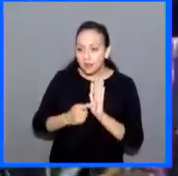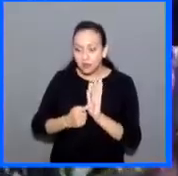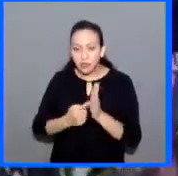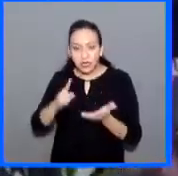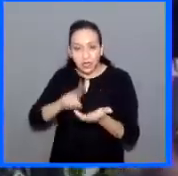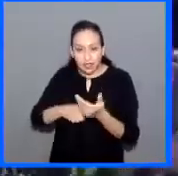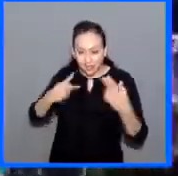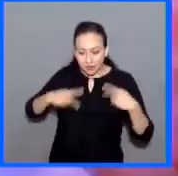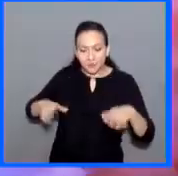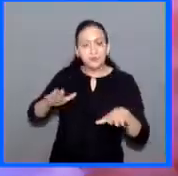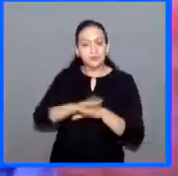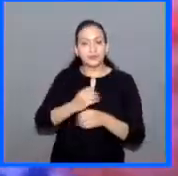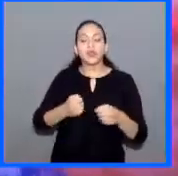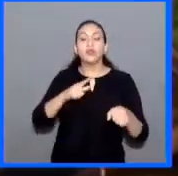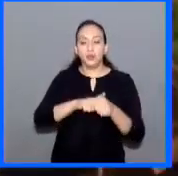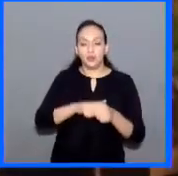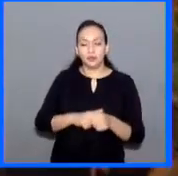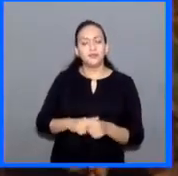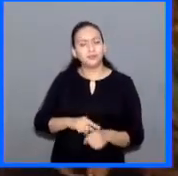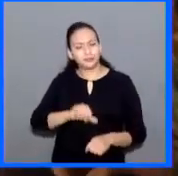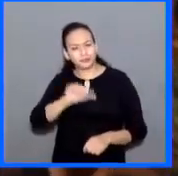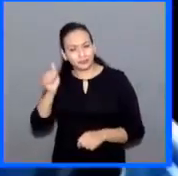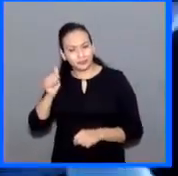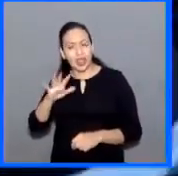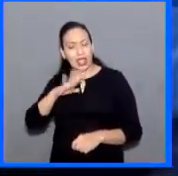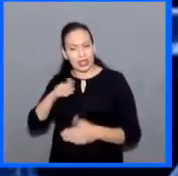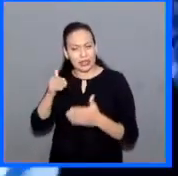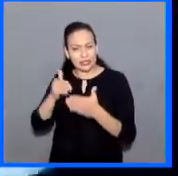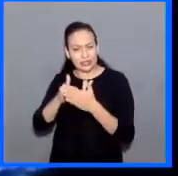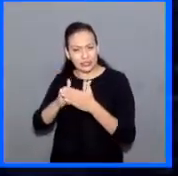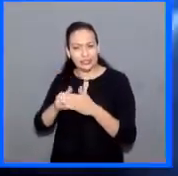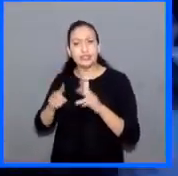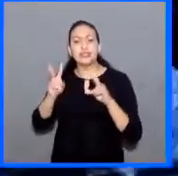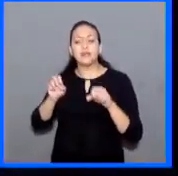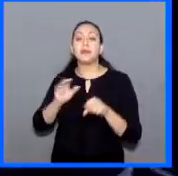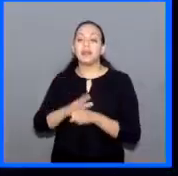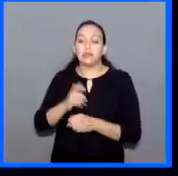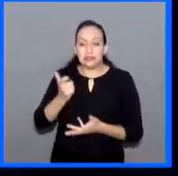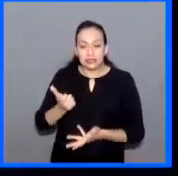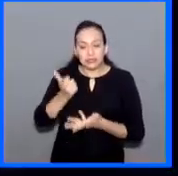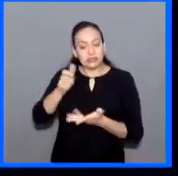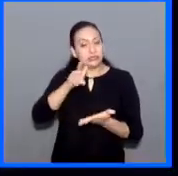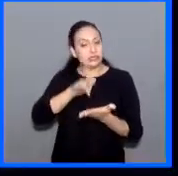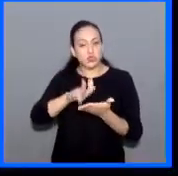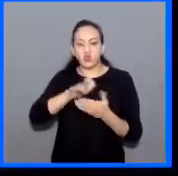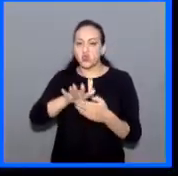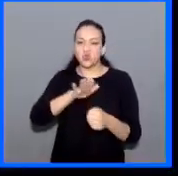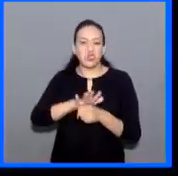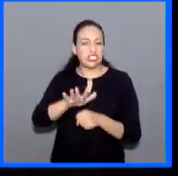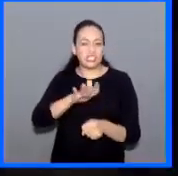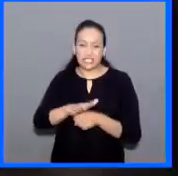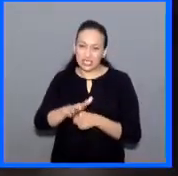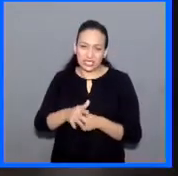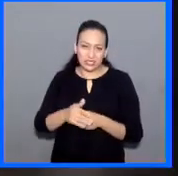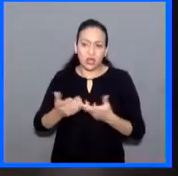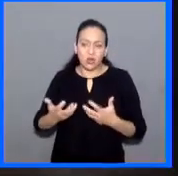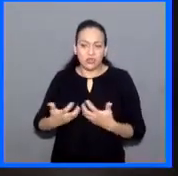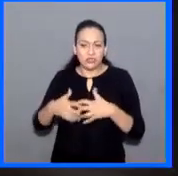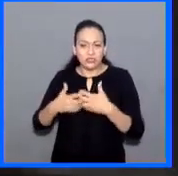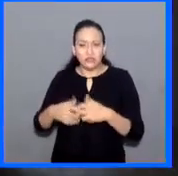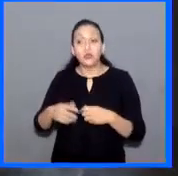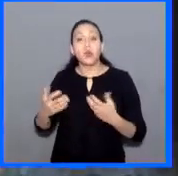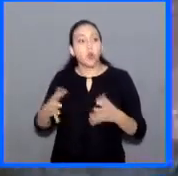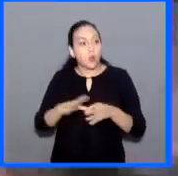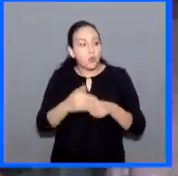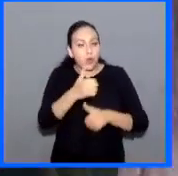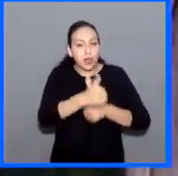lado, enfrenta desafíos significativos en materia de financiación y distribución, con tal de competir con la maquinaria